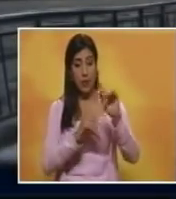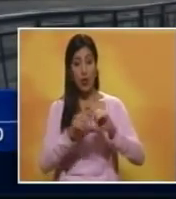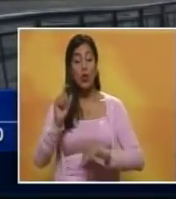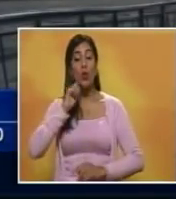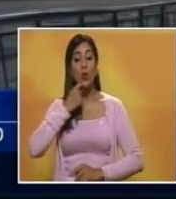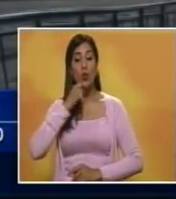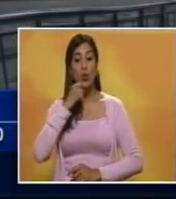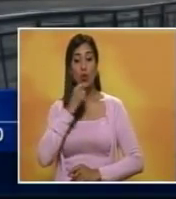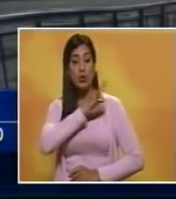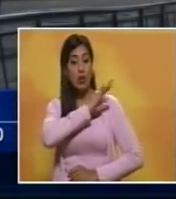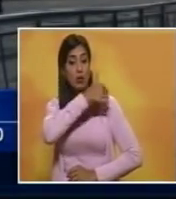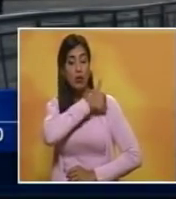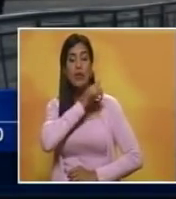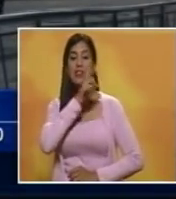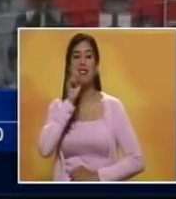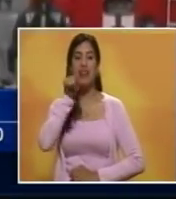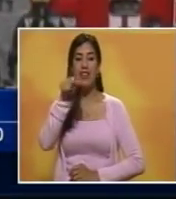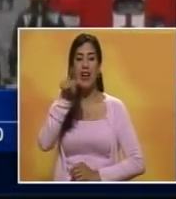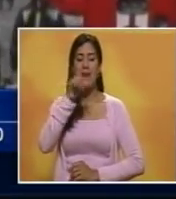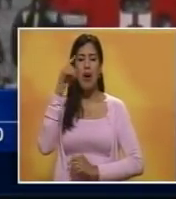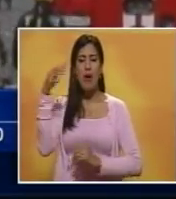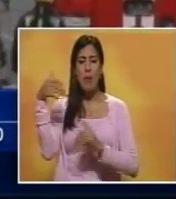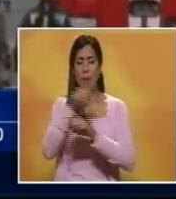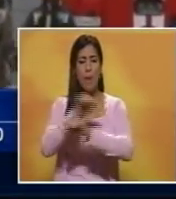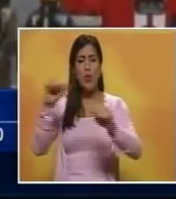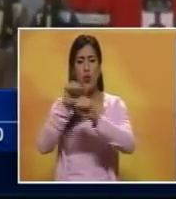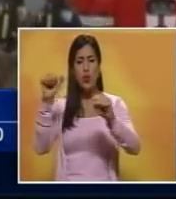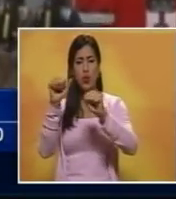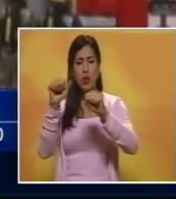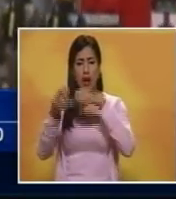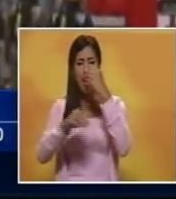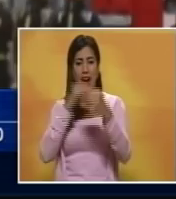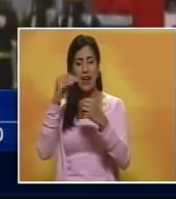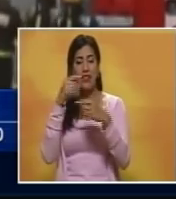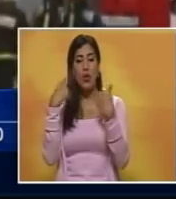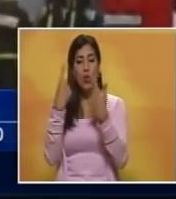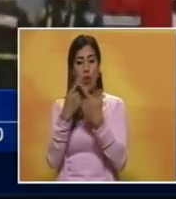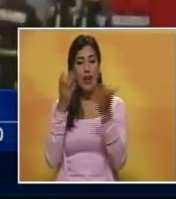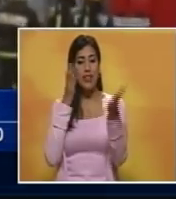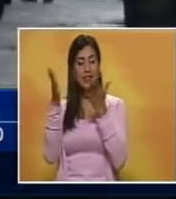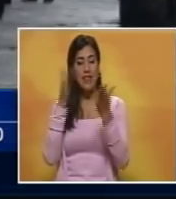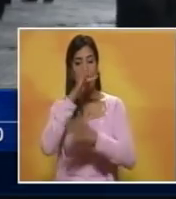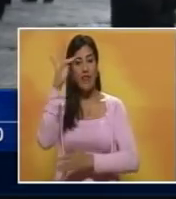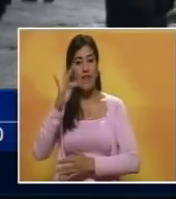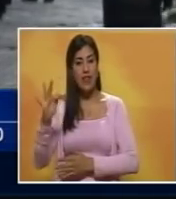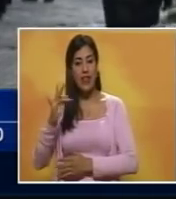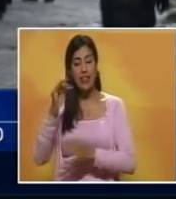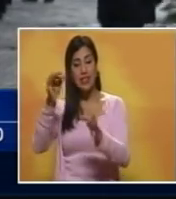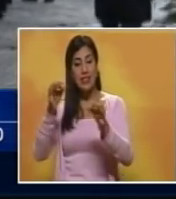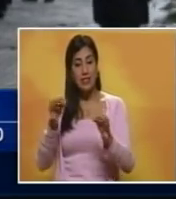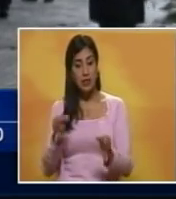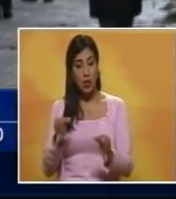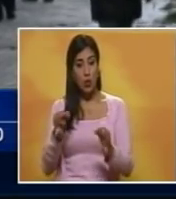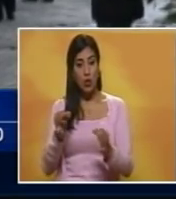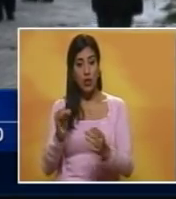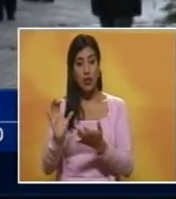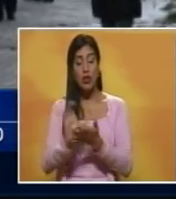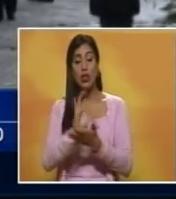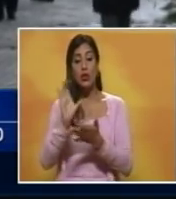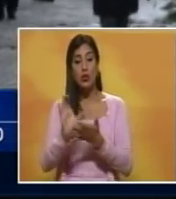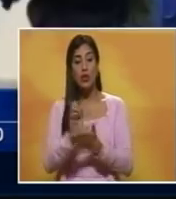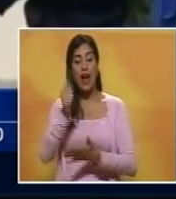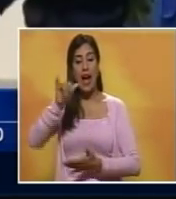En Rusia, las autoridades calificaron como un atentado la explosión registrada en la sede del Servicio Federal de Seguridad en la ciudad